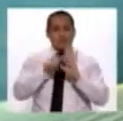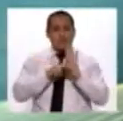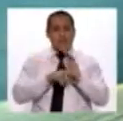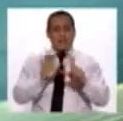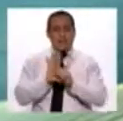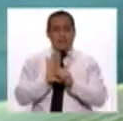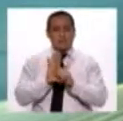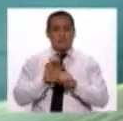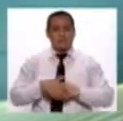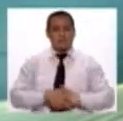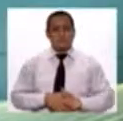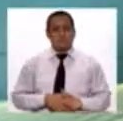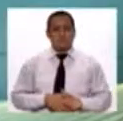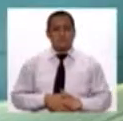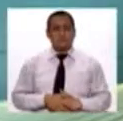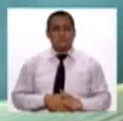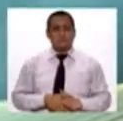legales.